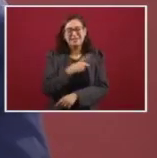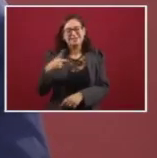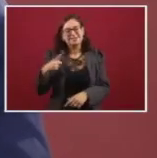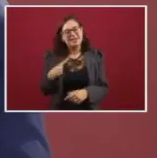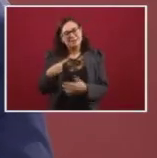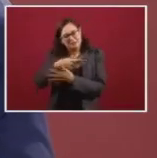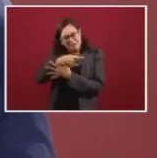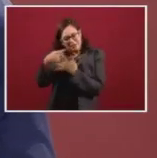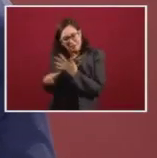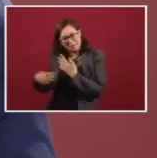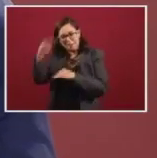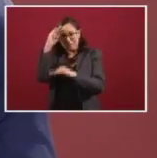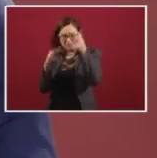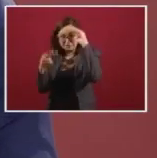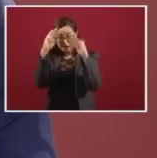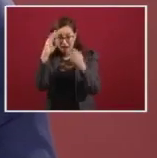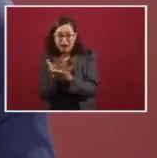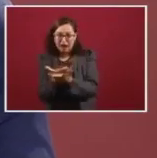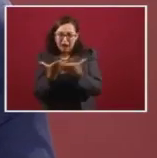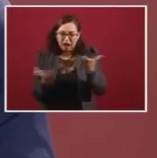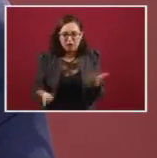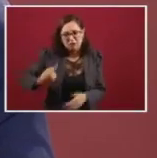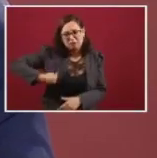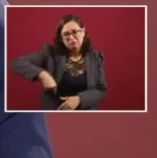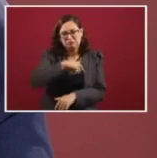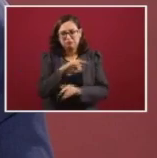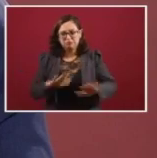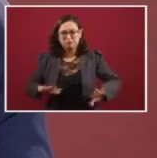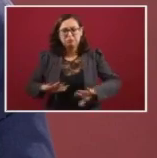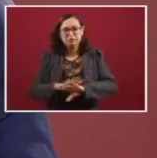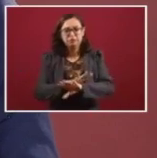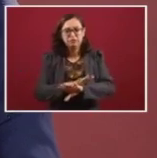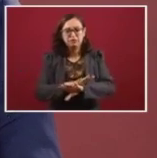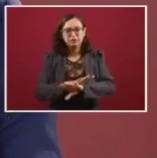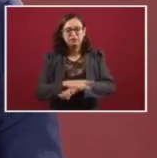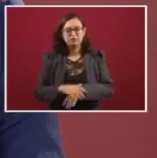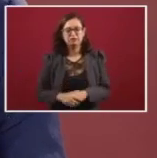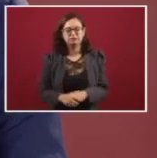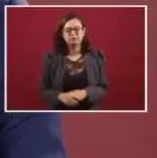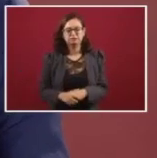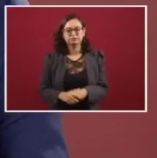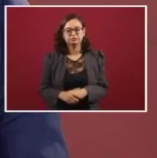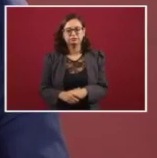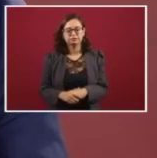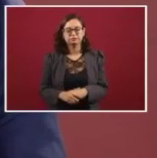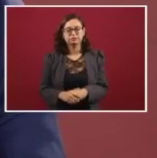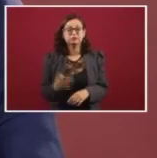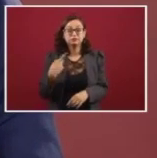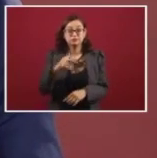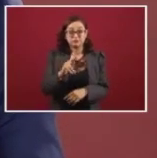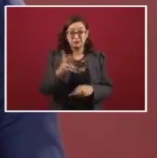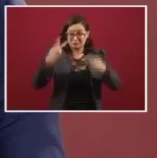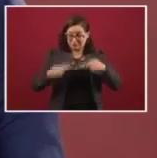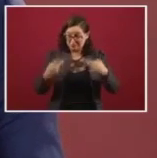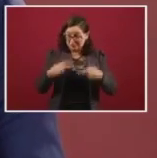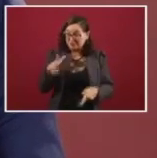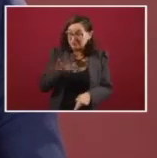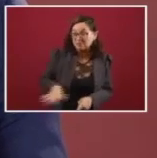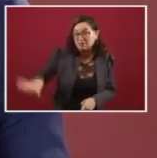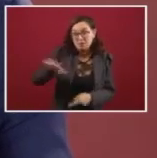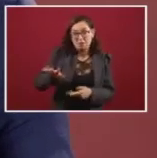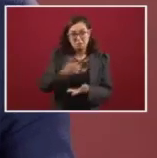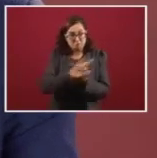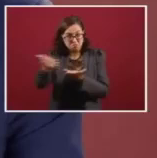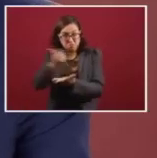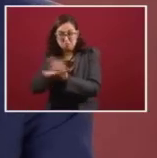estamos ahora cambiando. Pero de que la gente va a tener más